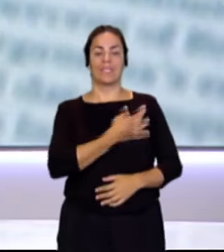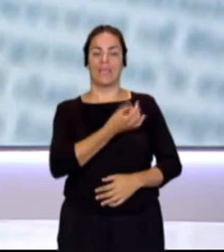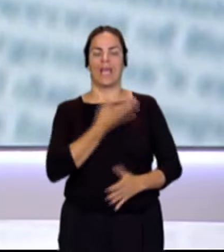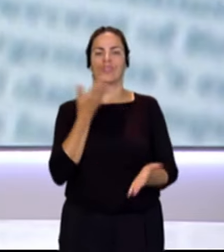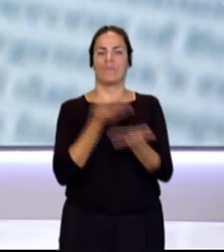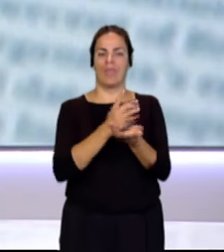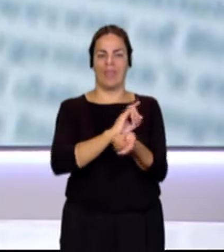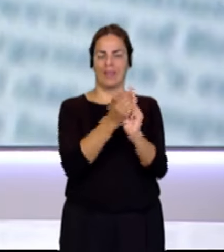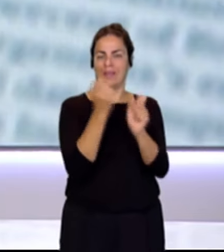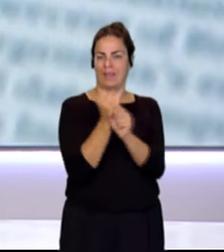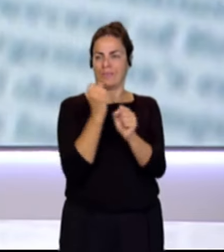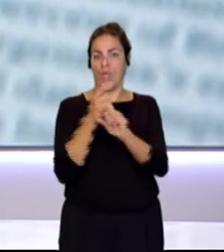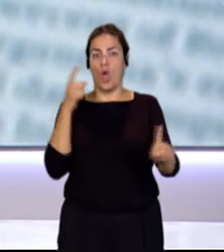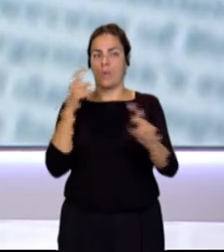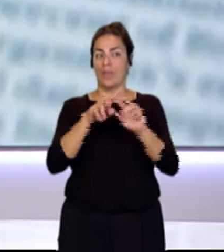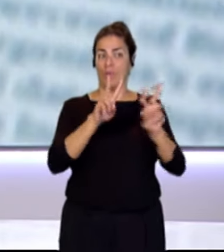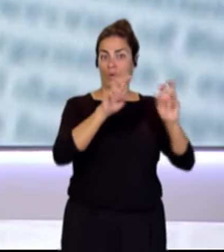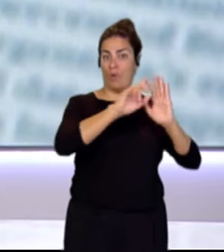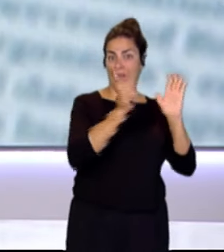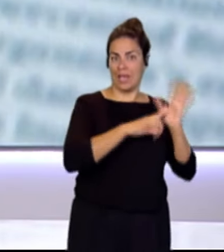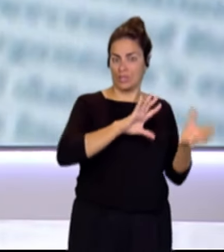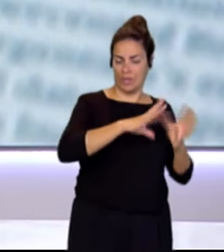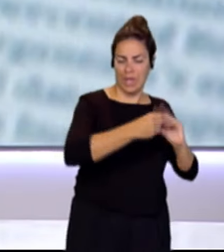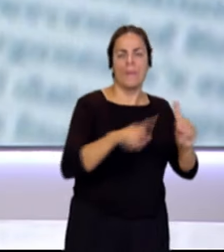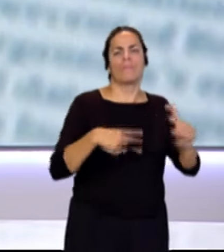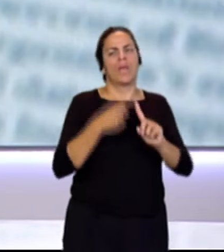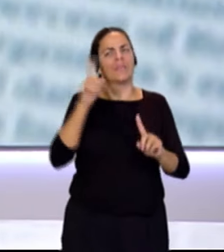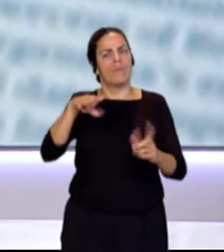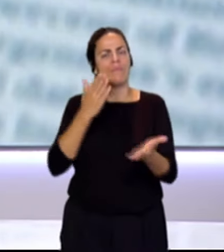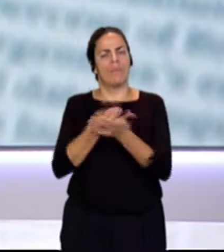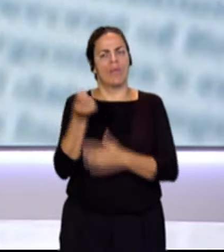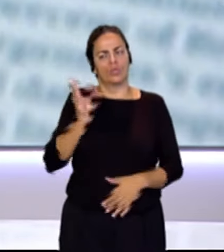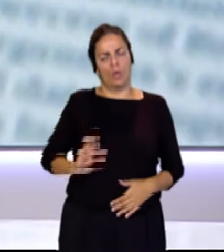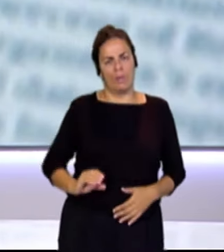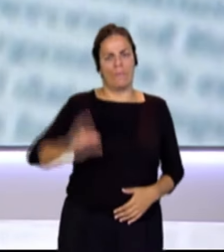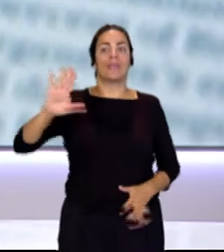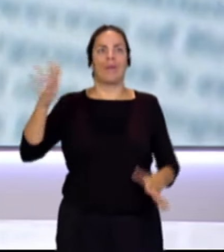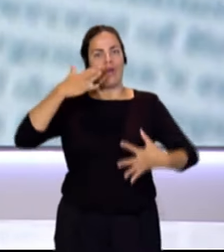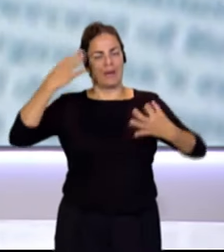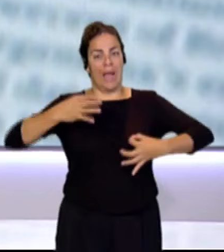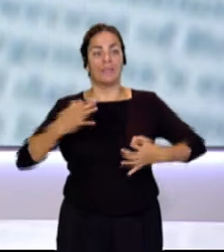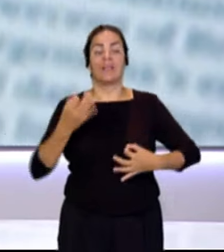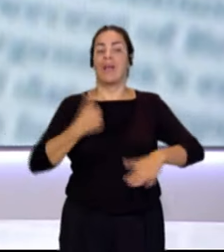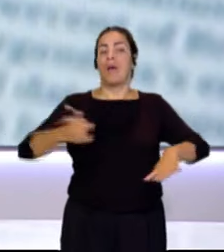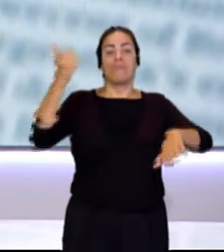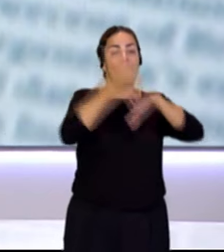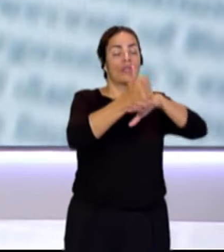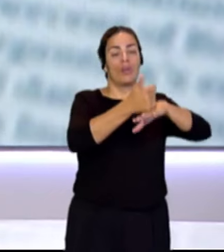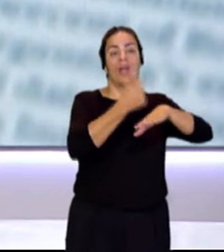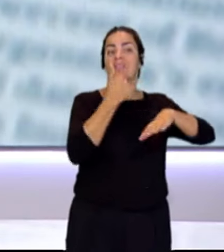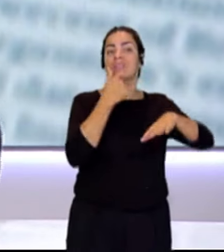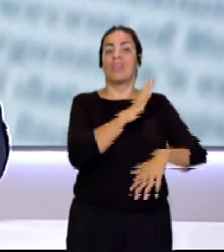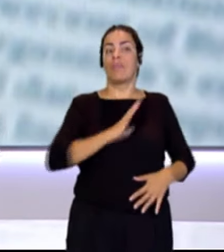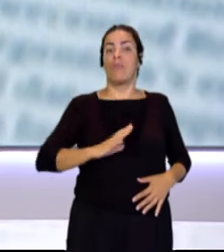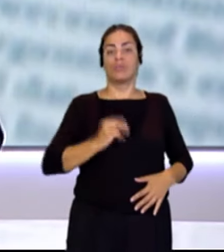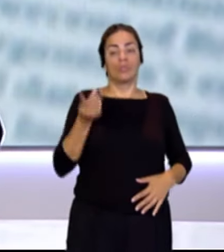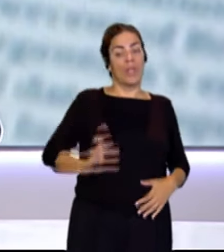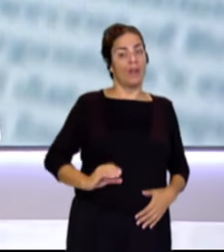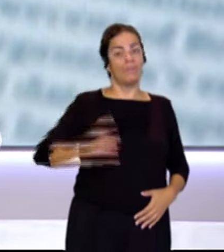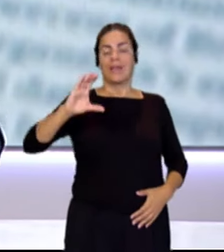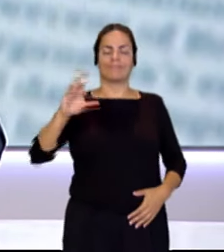adaptarse a la nueva legislación y también una subida de sueldos realista la patronal dice que por ahora esa subida salarial es